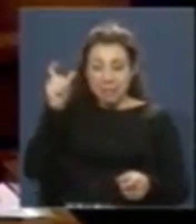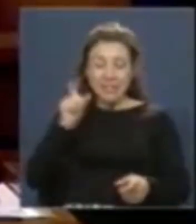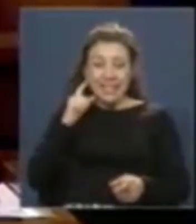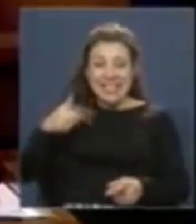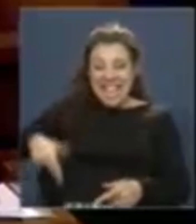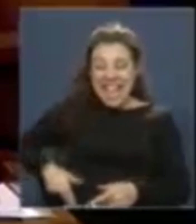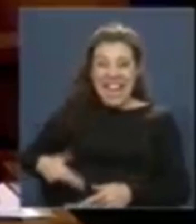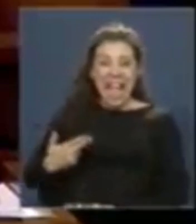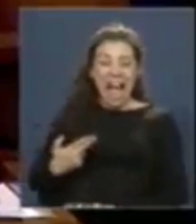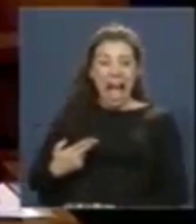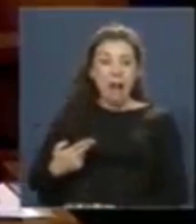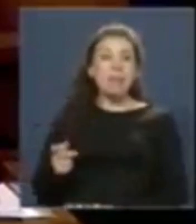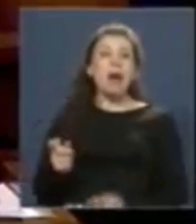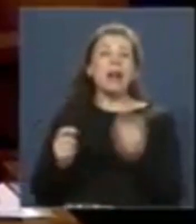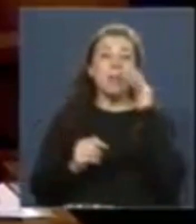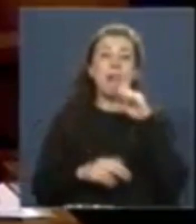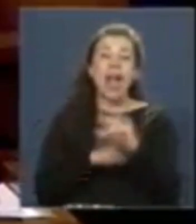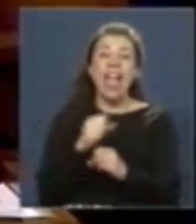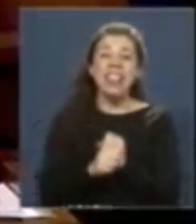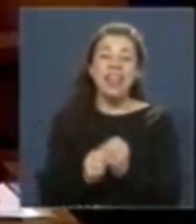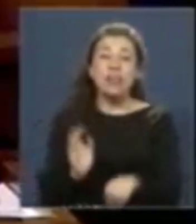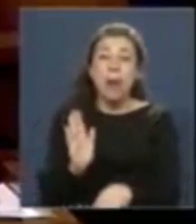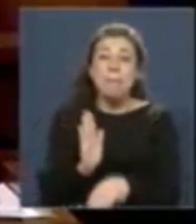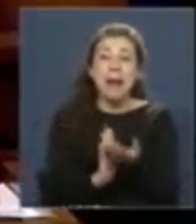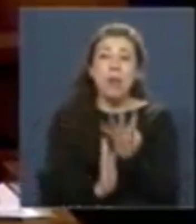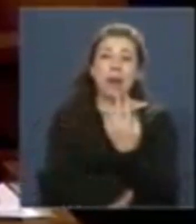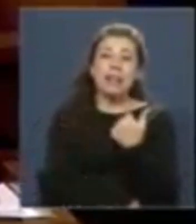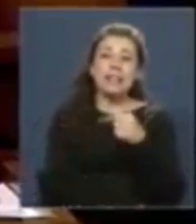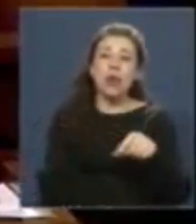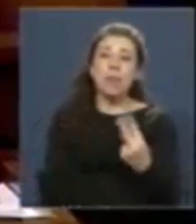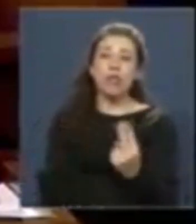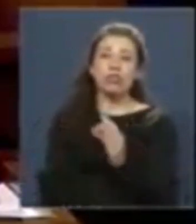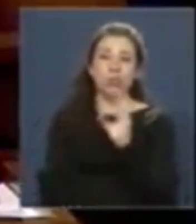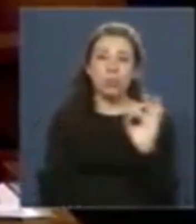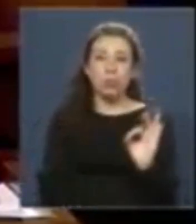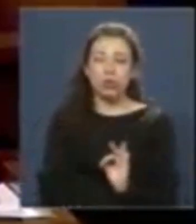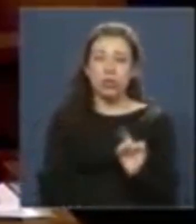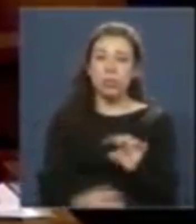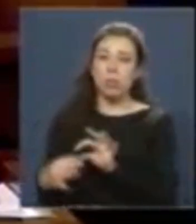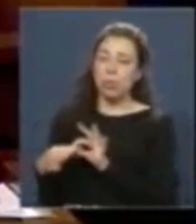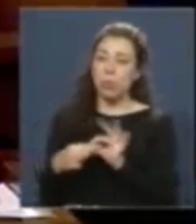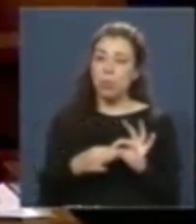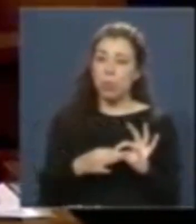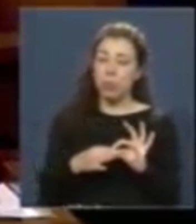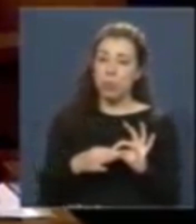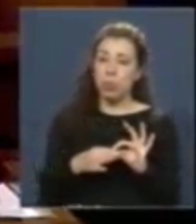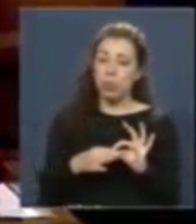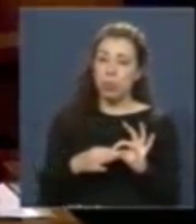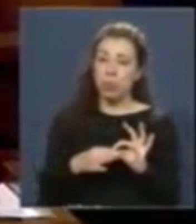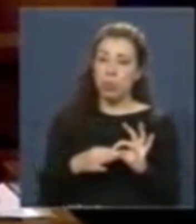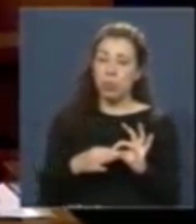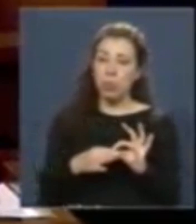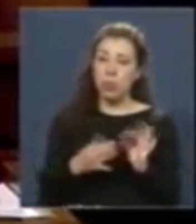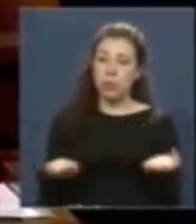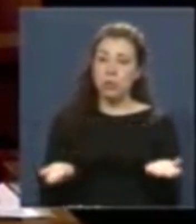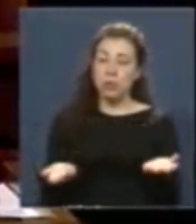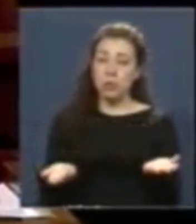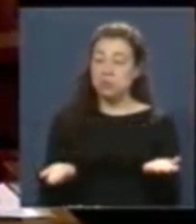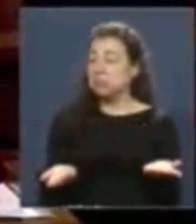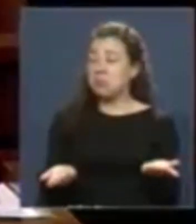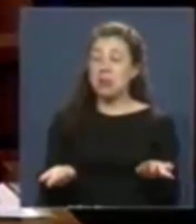armas vinculados a menores en un 46,2%. Por lo tanto, señor presidente, no se advierte bajo